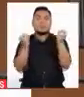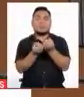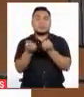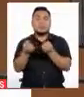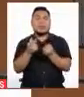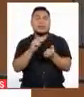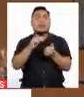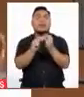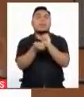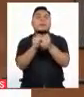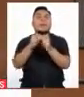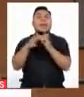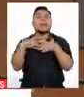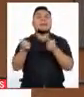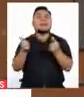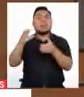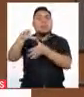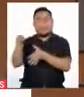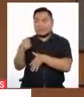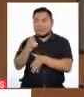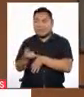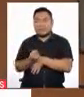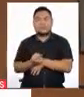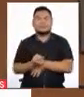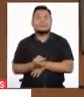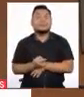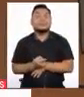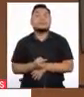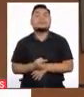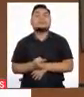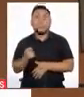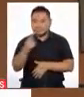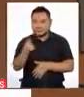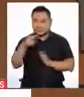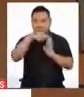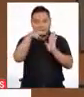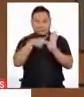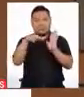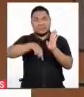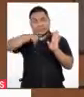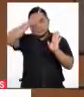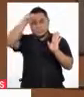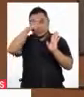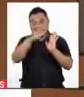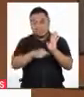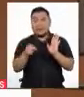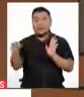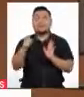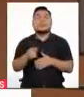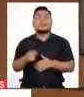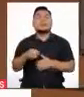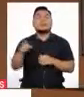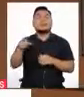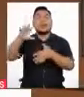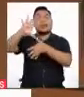Panamericana de la Salud, manifiesta claramente que el registro que estamos llevando aquí en el Perú, responde